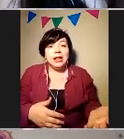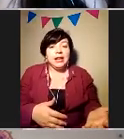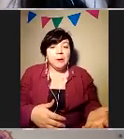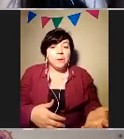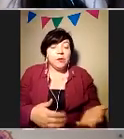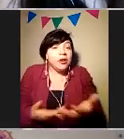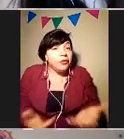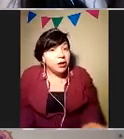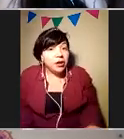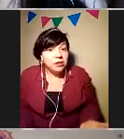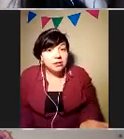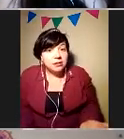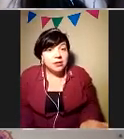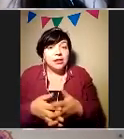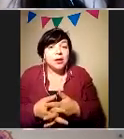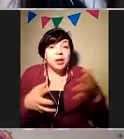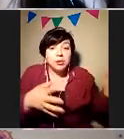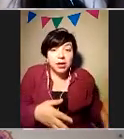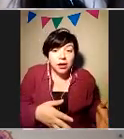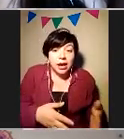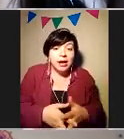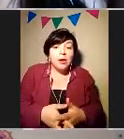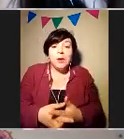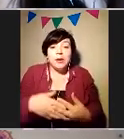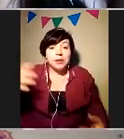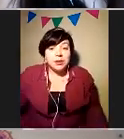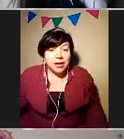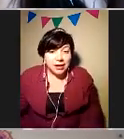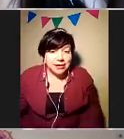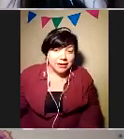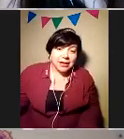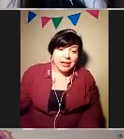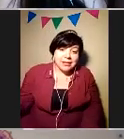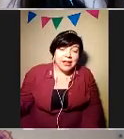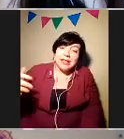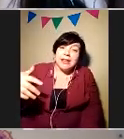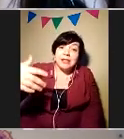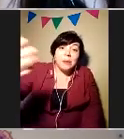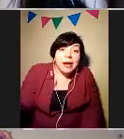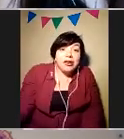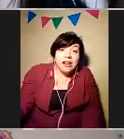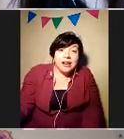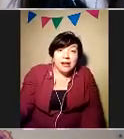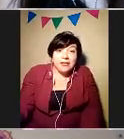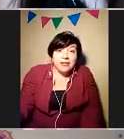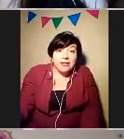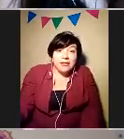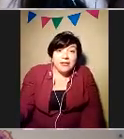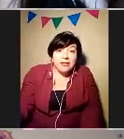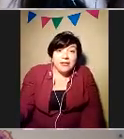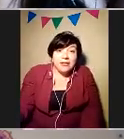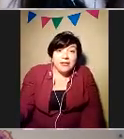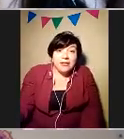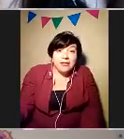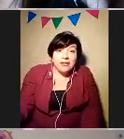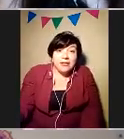fijarte si los textiles fueron estos, si es una industria local o es una industria extranjera, si se pagaron a